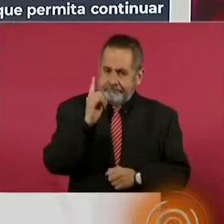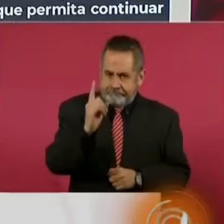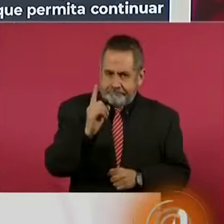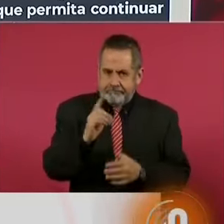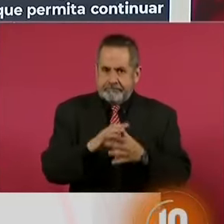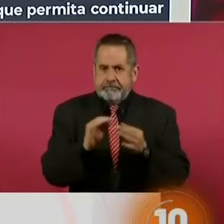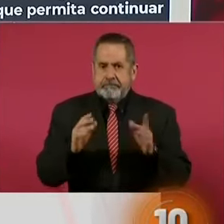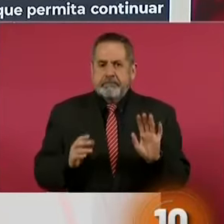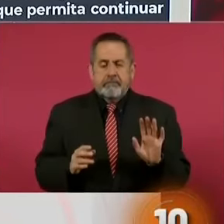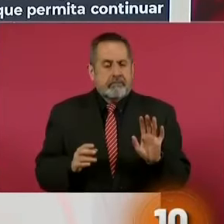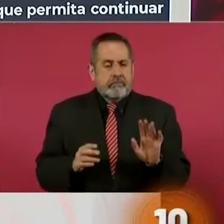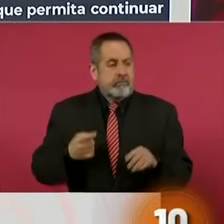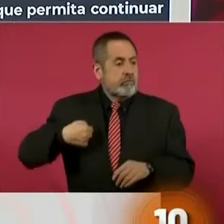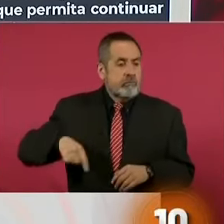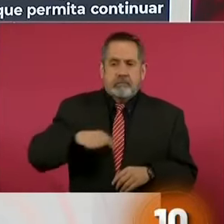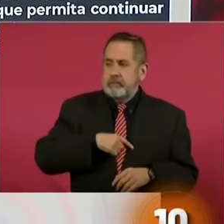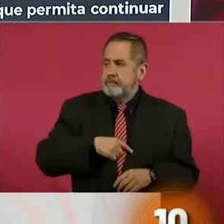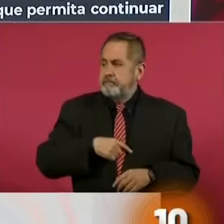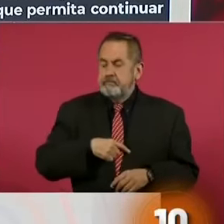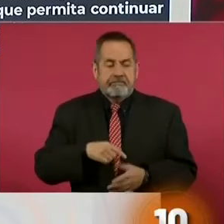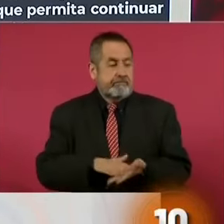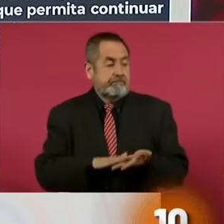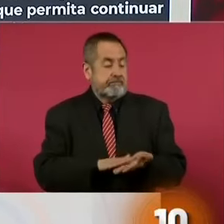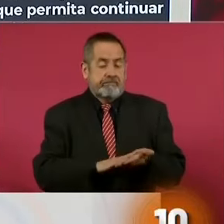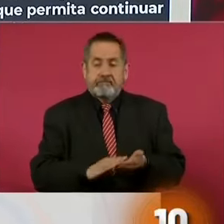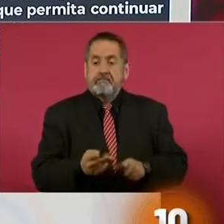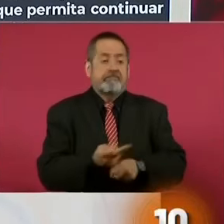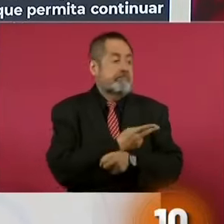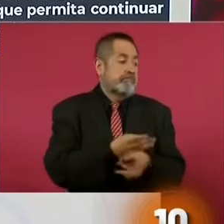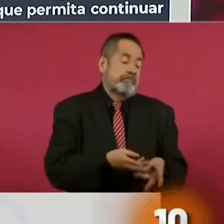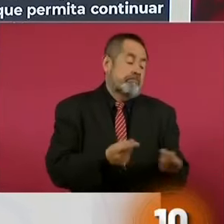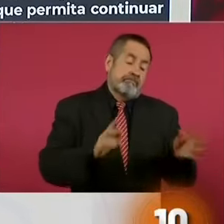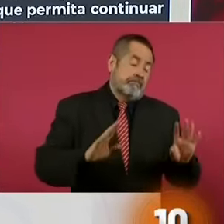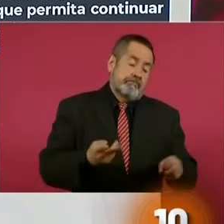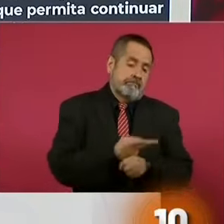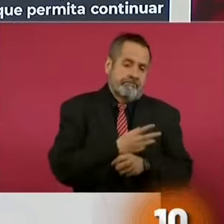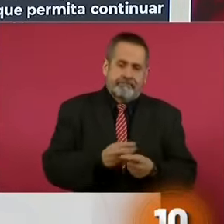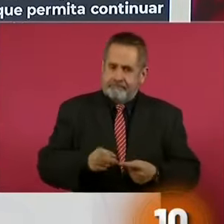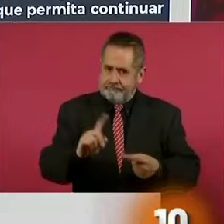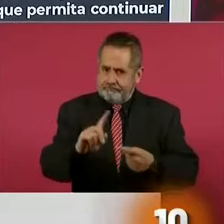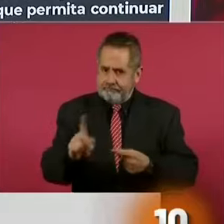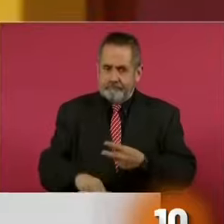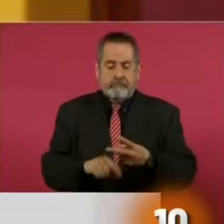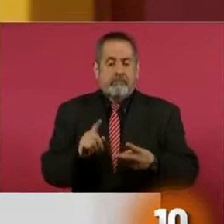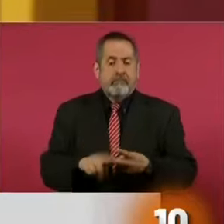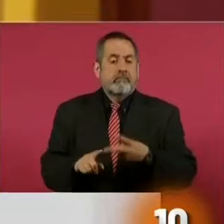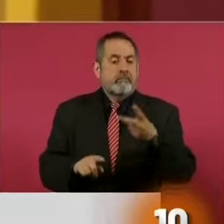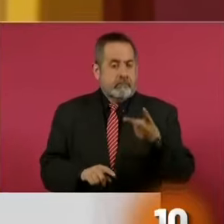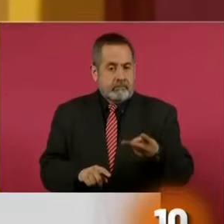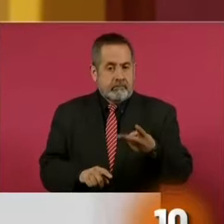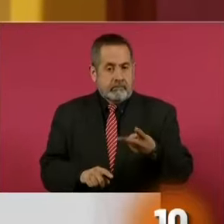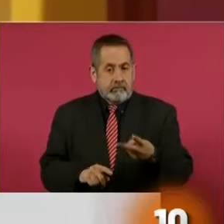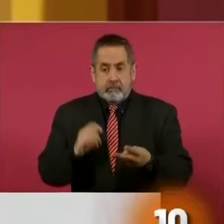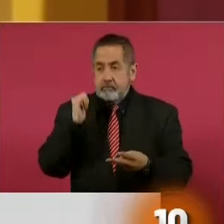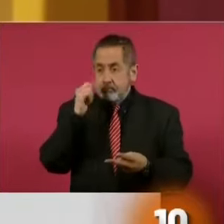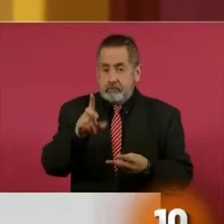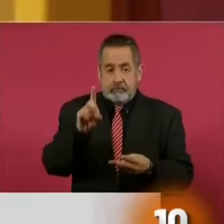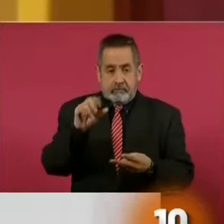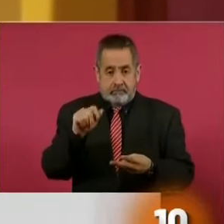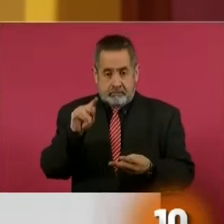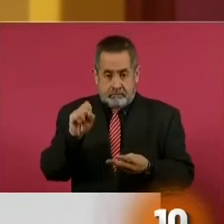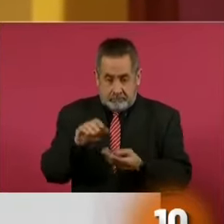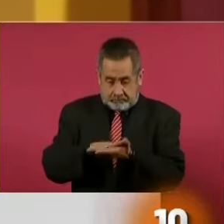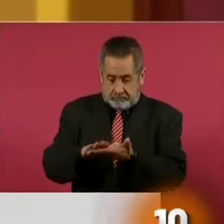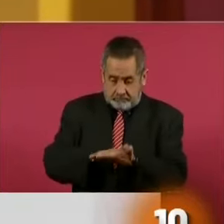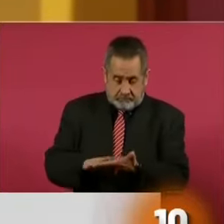no estamos desapareciendo desaparecidos. Número dos, no se ha borrado ni se